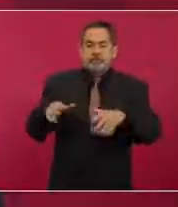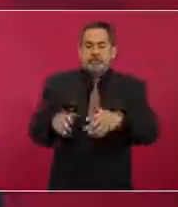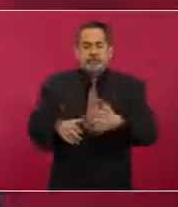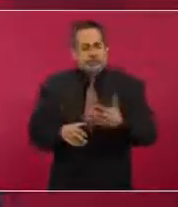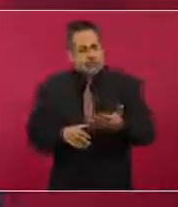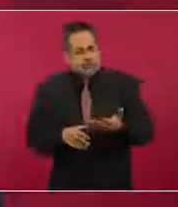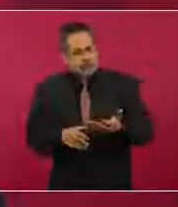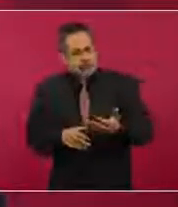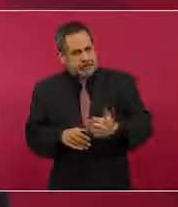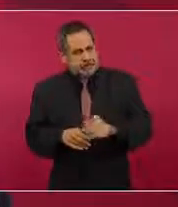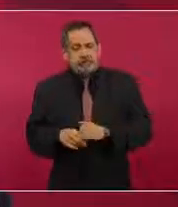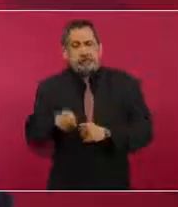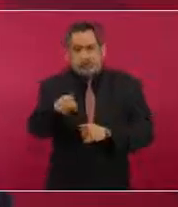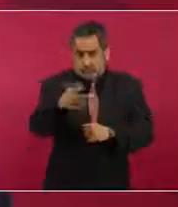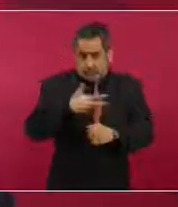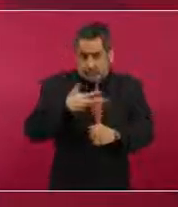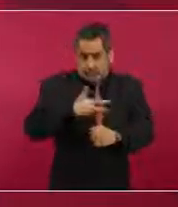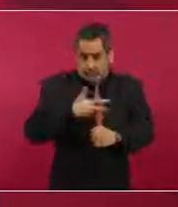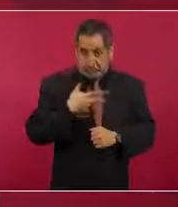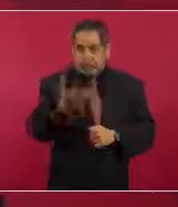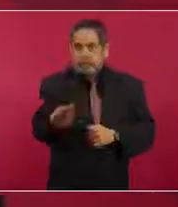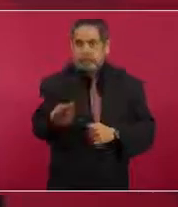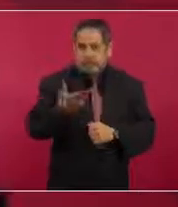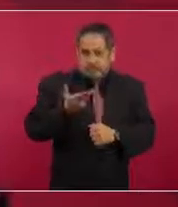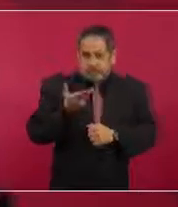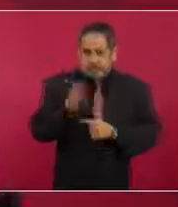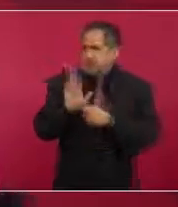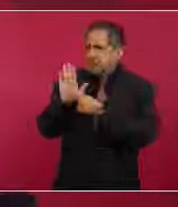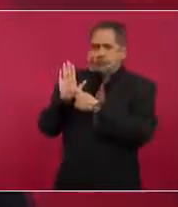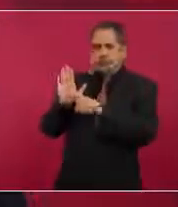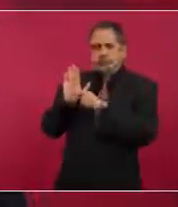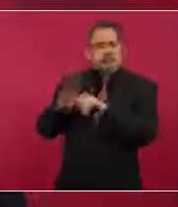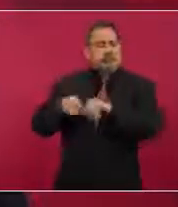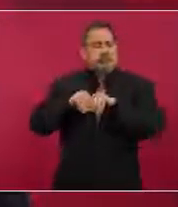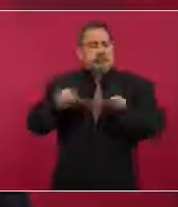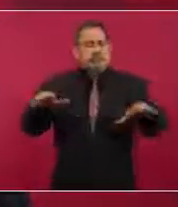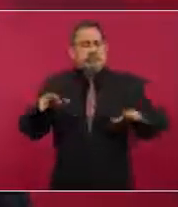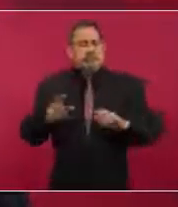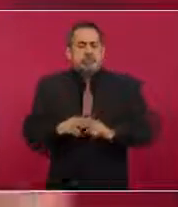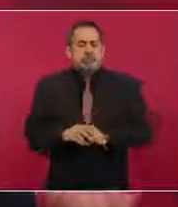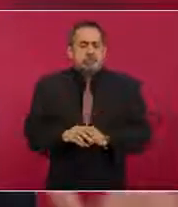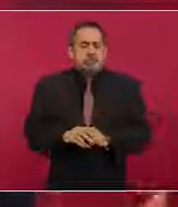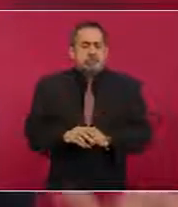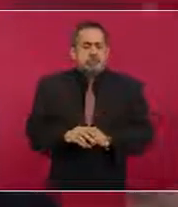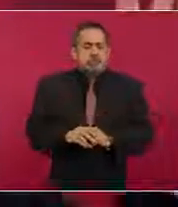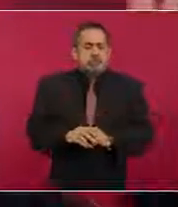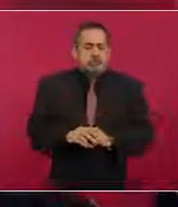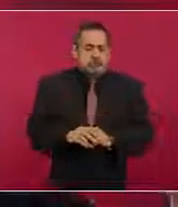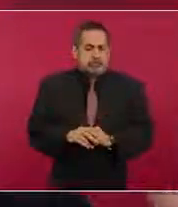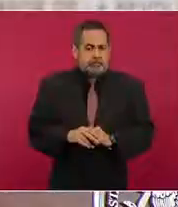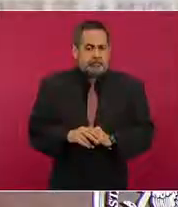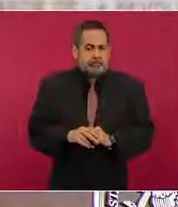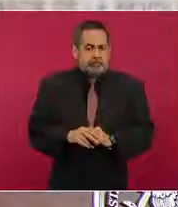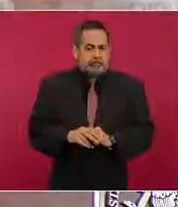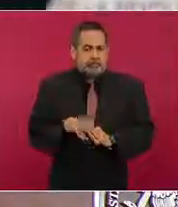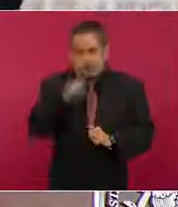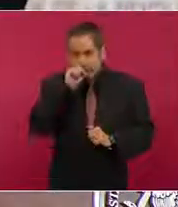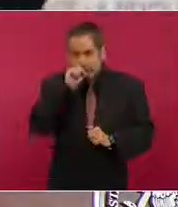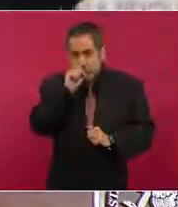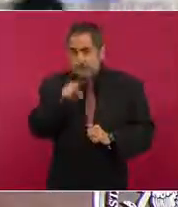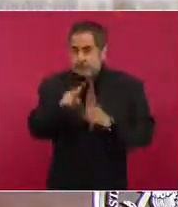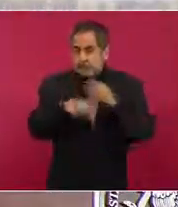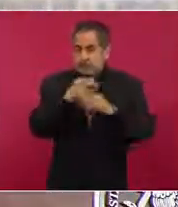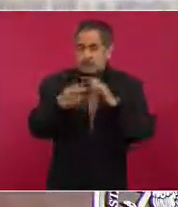Entonces, si nos traes la información, se da a conocer. Hay que también